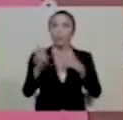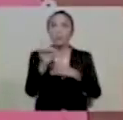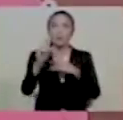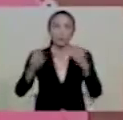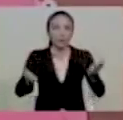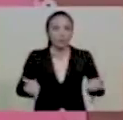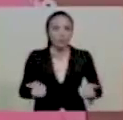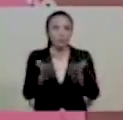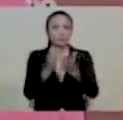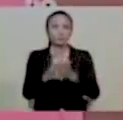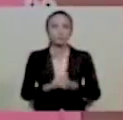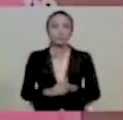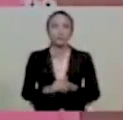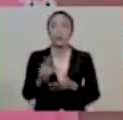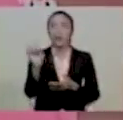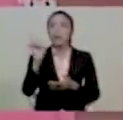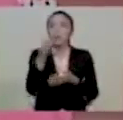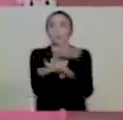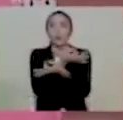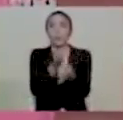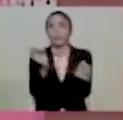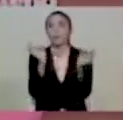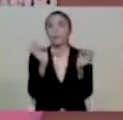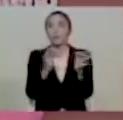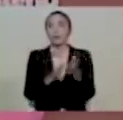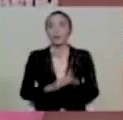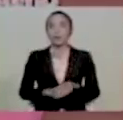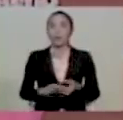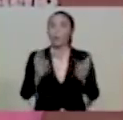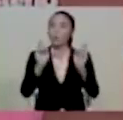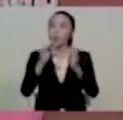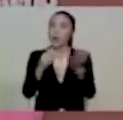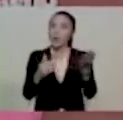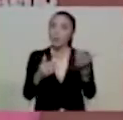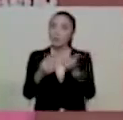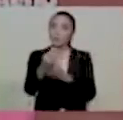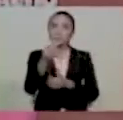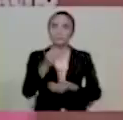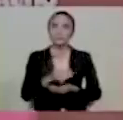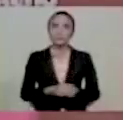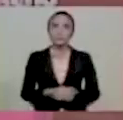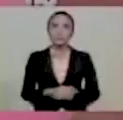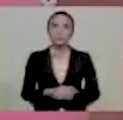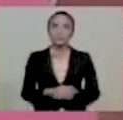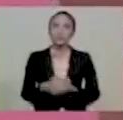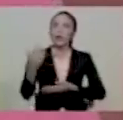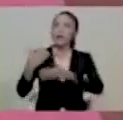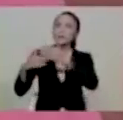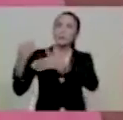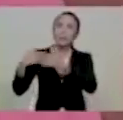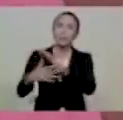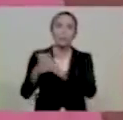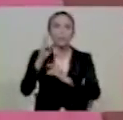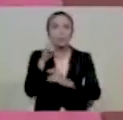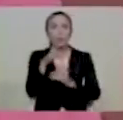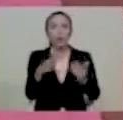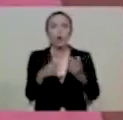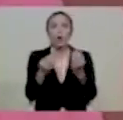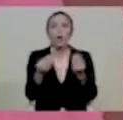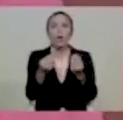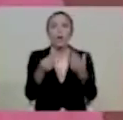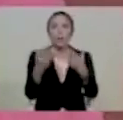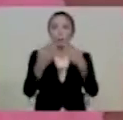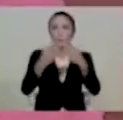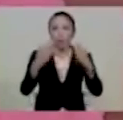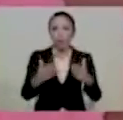la Venezuela potencia. Hace unos días también veíamos los inventos que estudiantes de educación